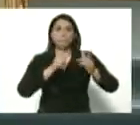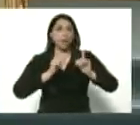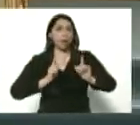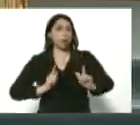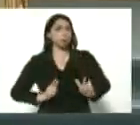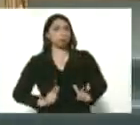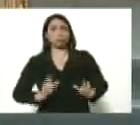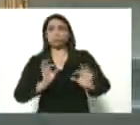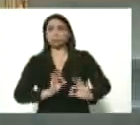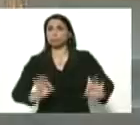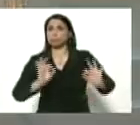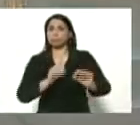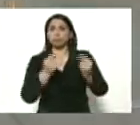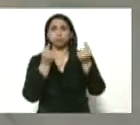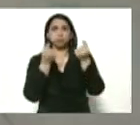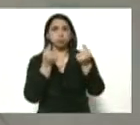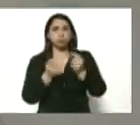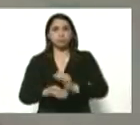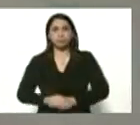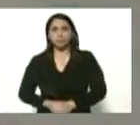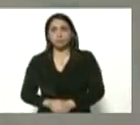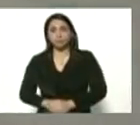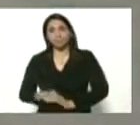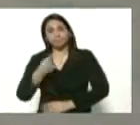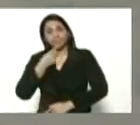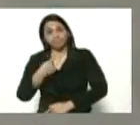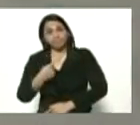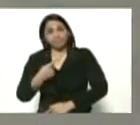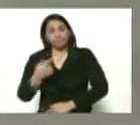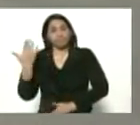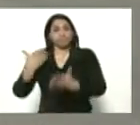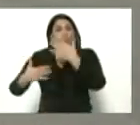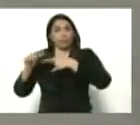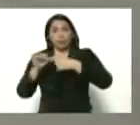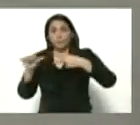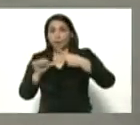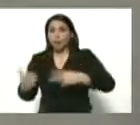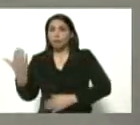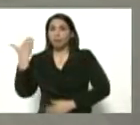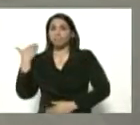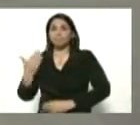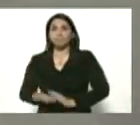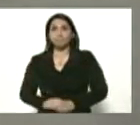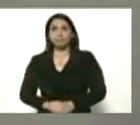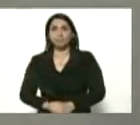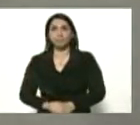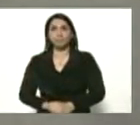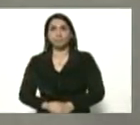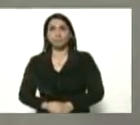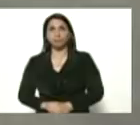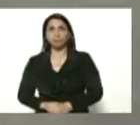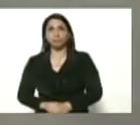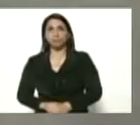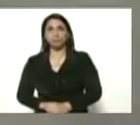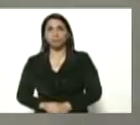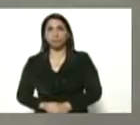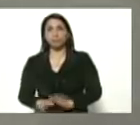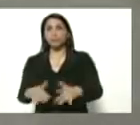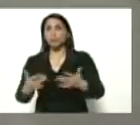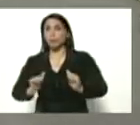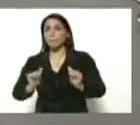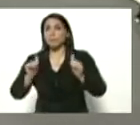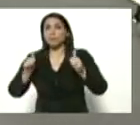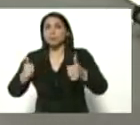segundo. Se los dije hace varias semanas atrás, en marzo, cuando arrancaba